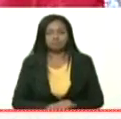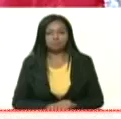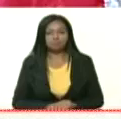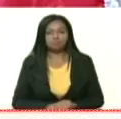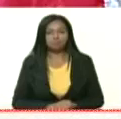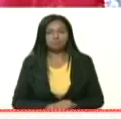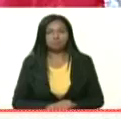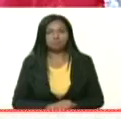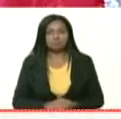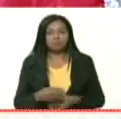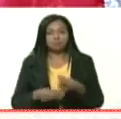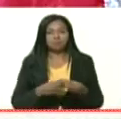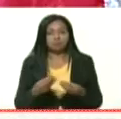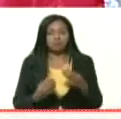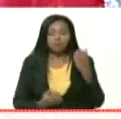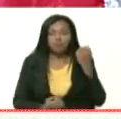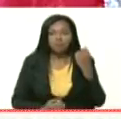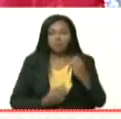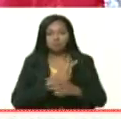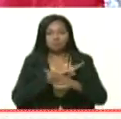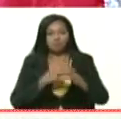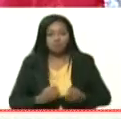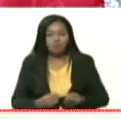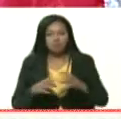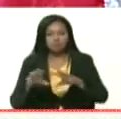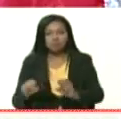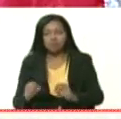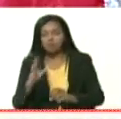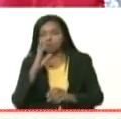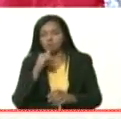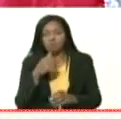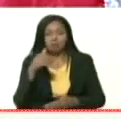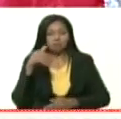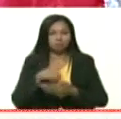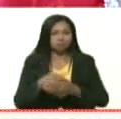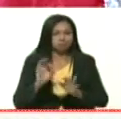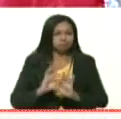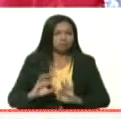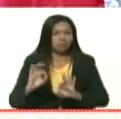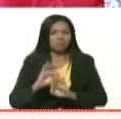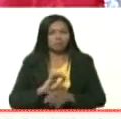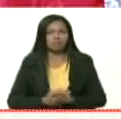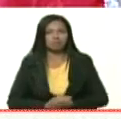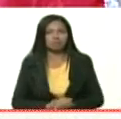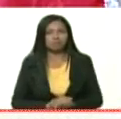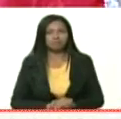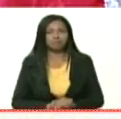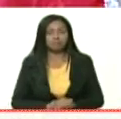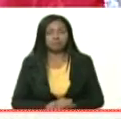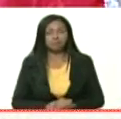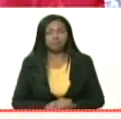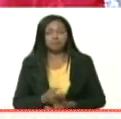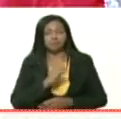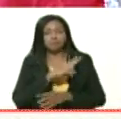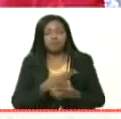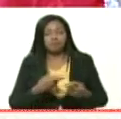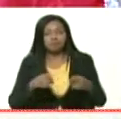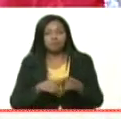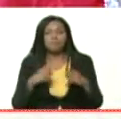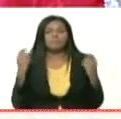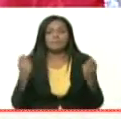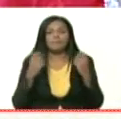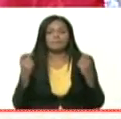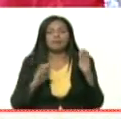China se ha configurado en una gran potencia, no imperialista, no colonialista, en una gran potencia para promover